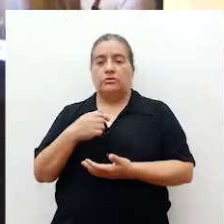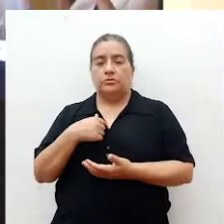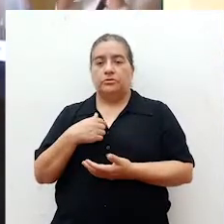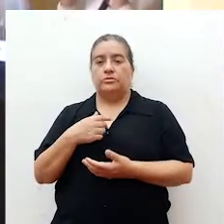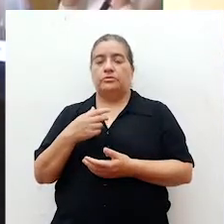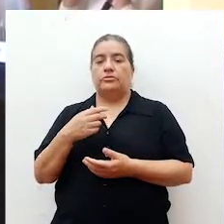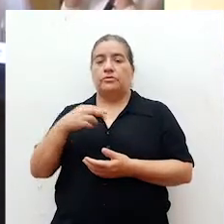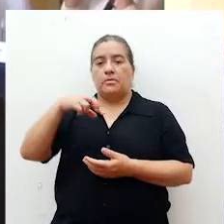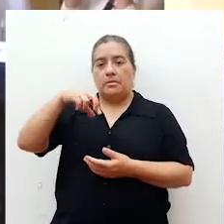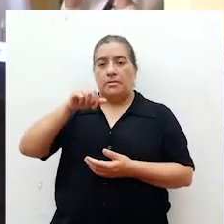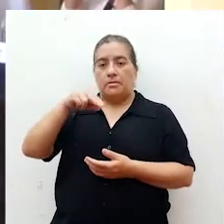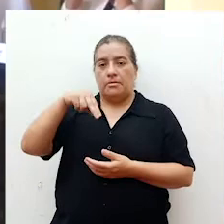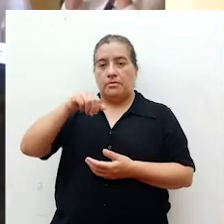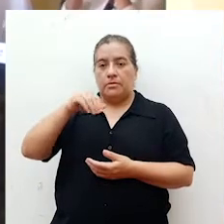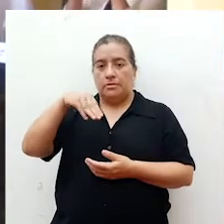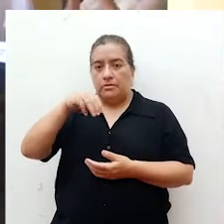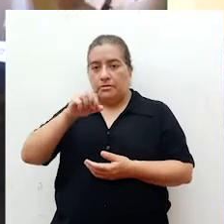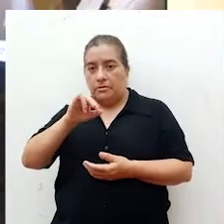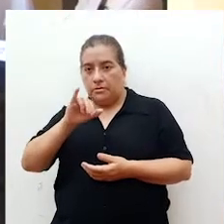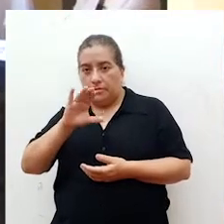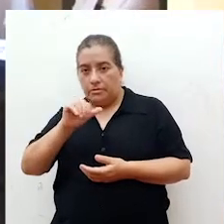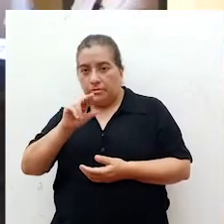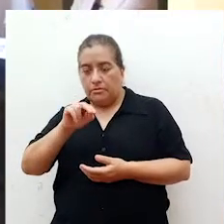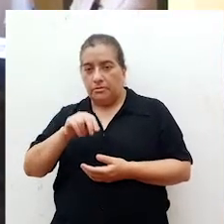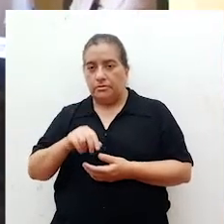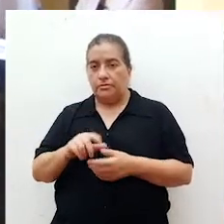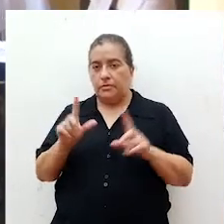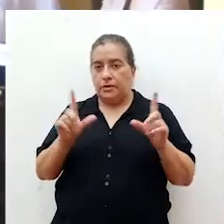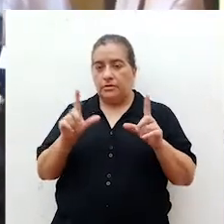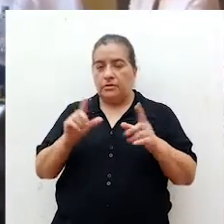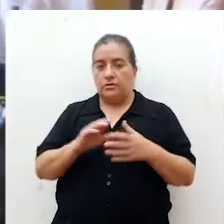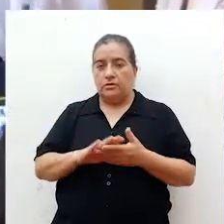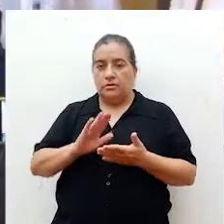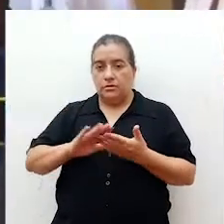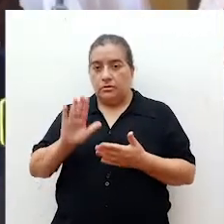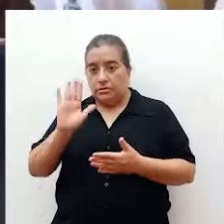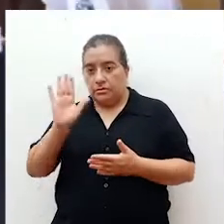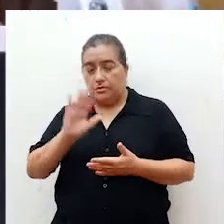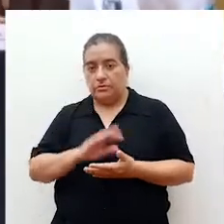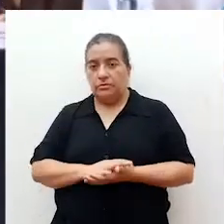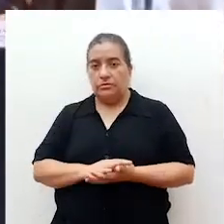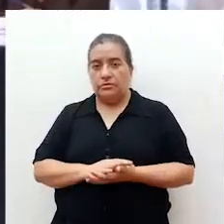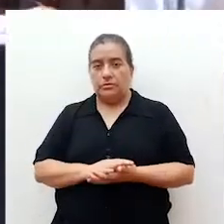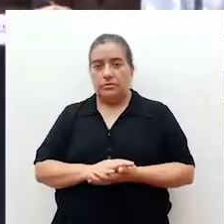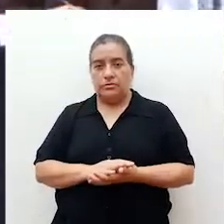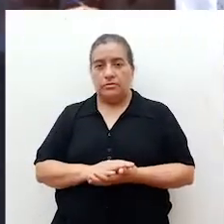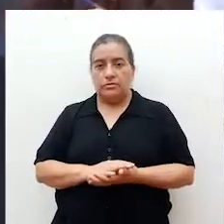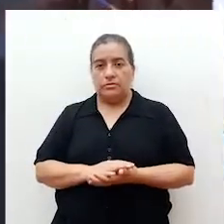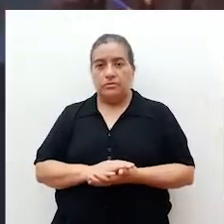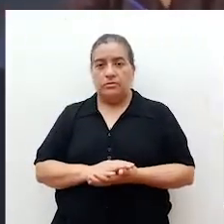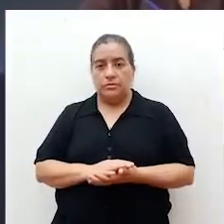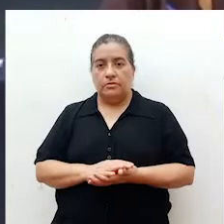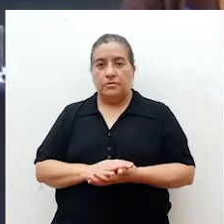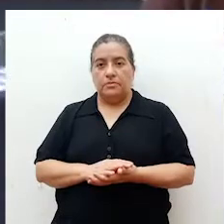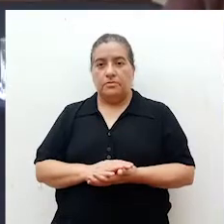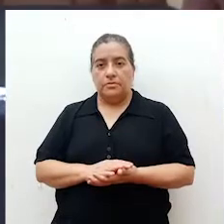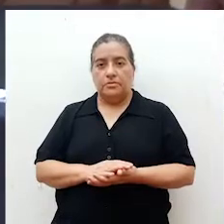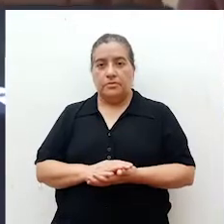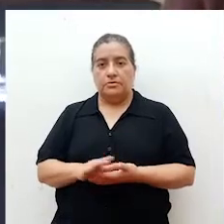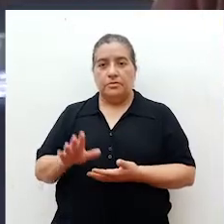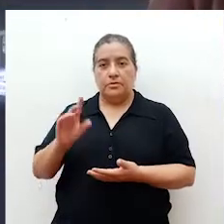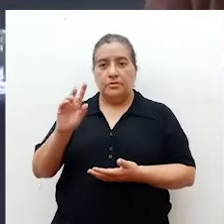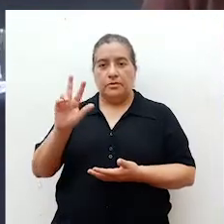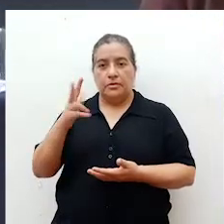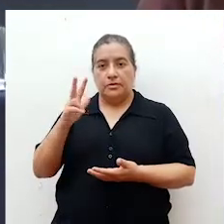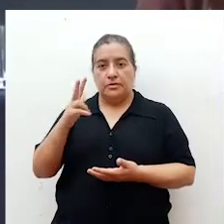Buenas tardes. Buenos días, señor Gutiérrez Álvaro Cisneros de Panamericana Televisión. ¿Se me escucha bien? Hola. Ok. ¿Te